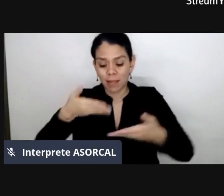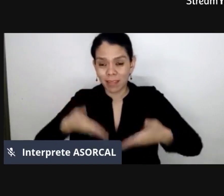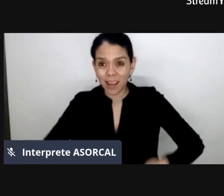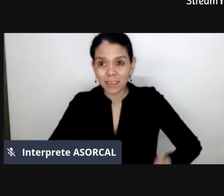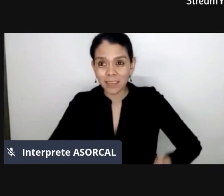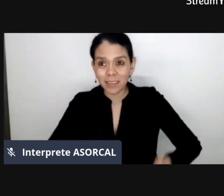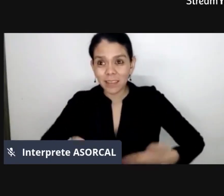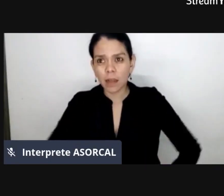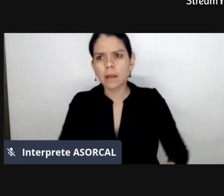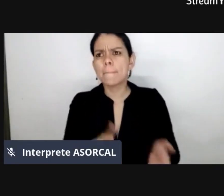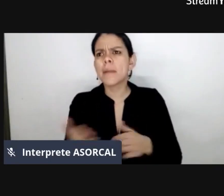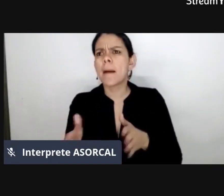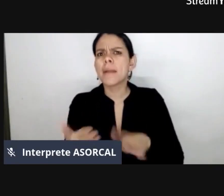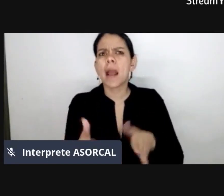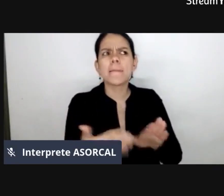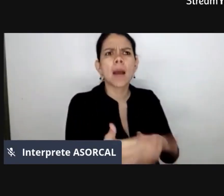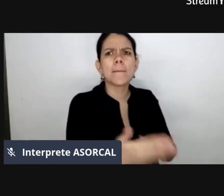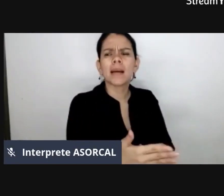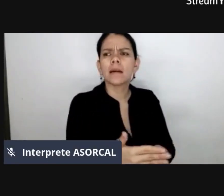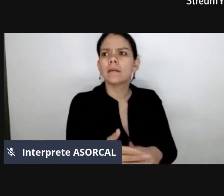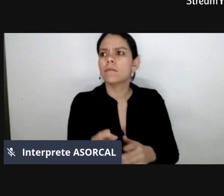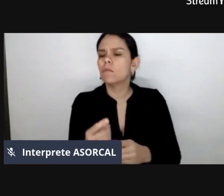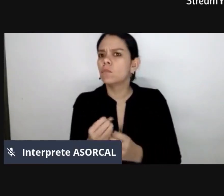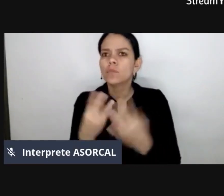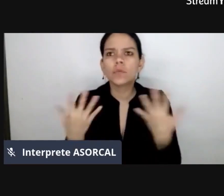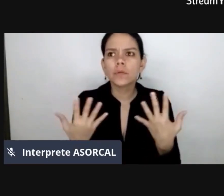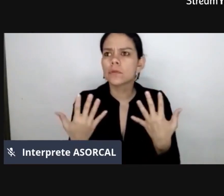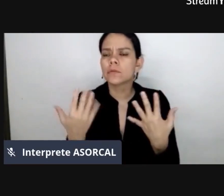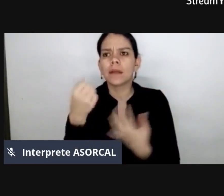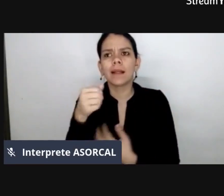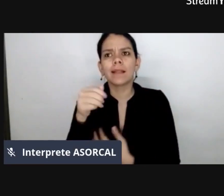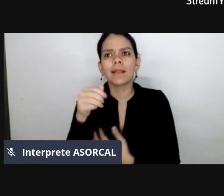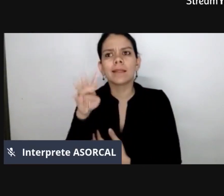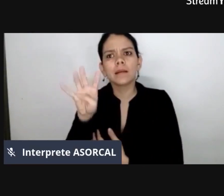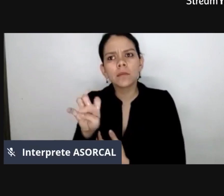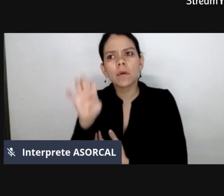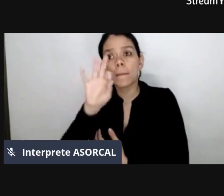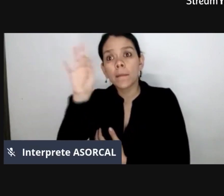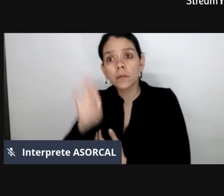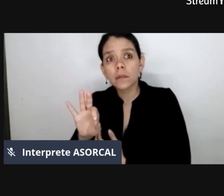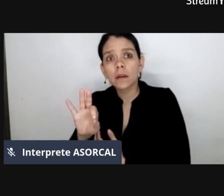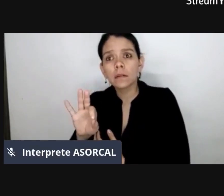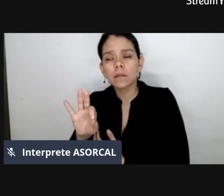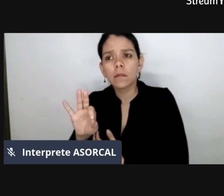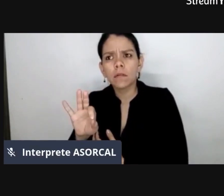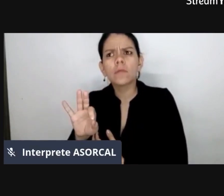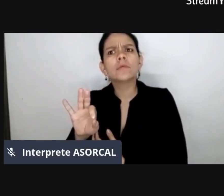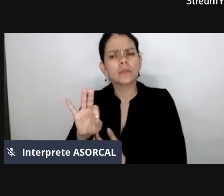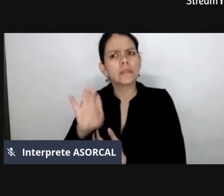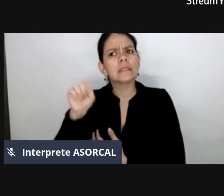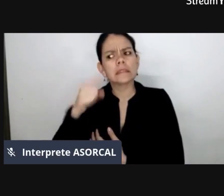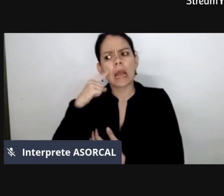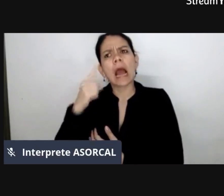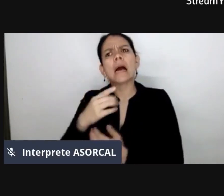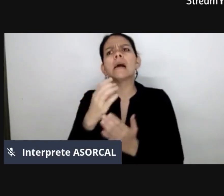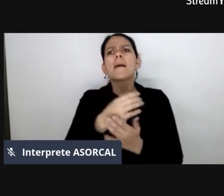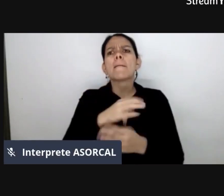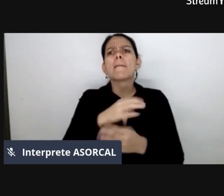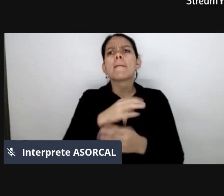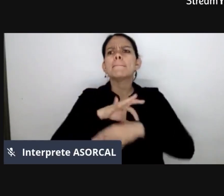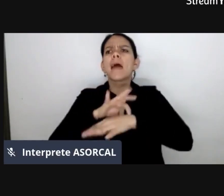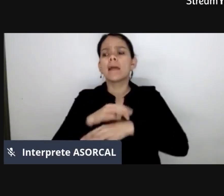11.5%, no por 1000. Solo el 19% de las defunciones estaban certificadas por un médico. O sea que